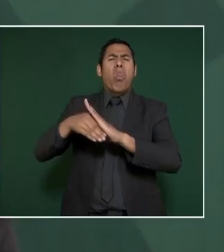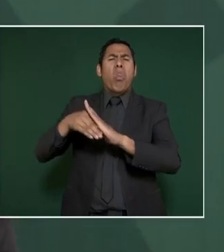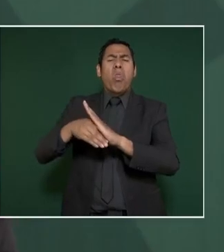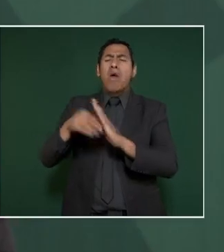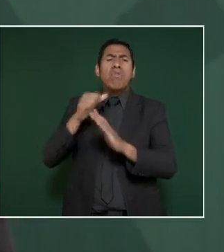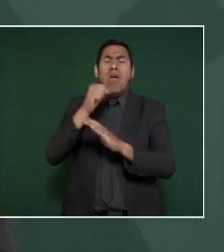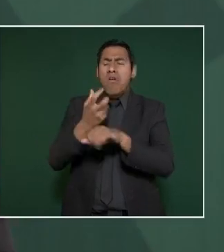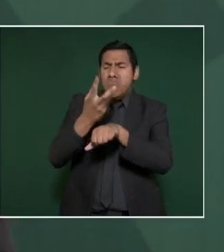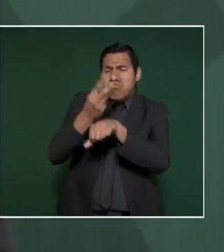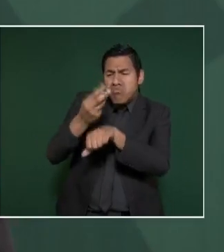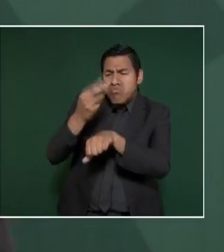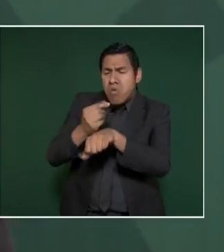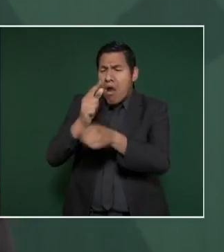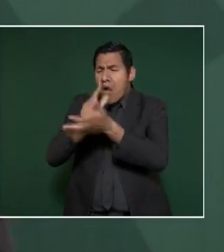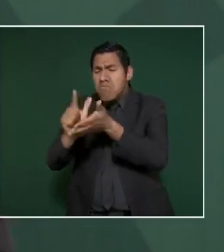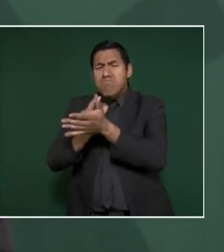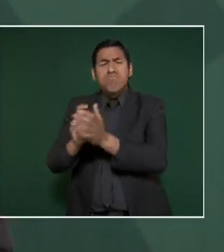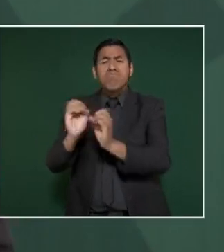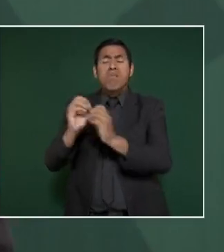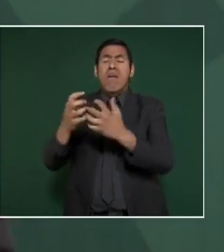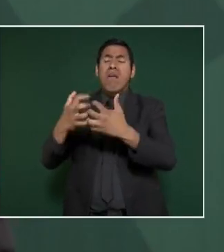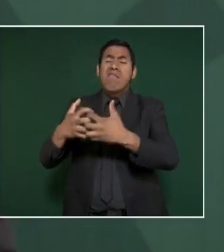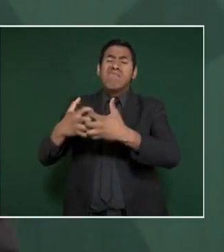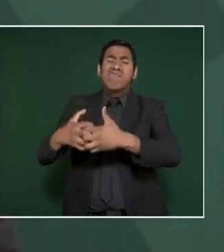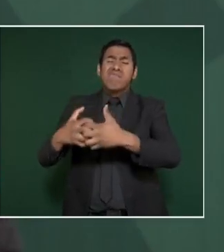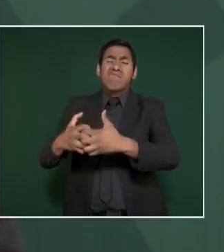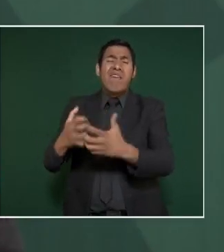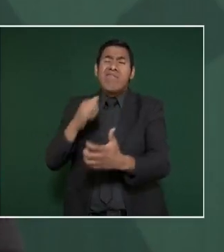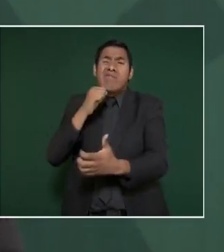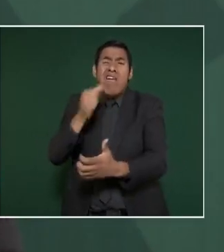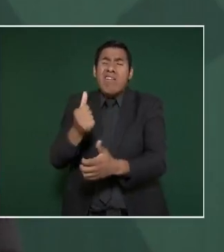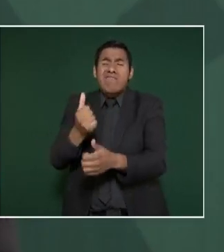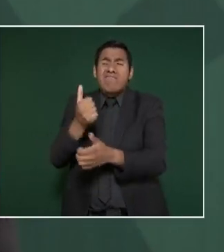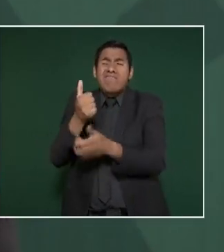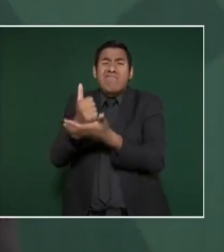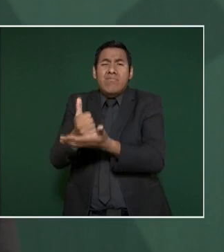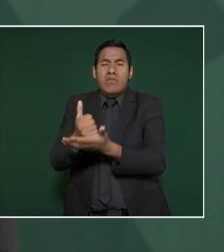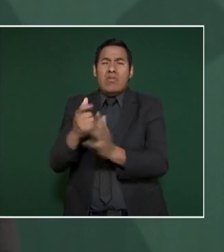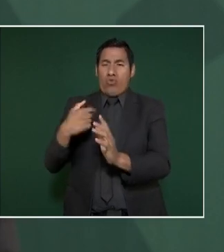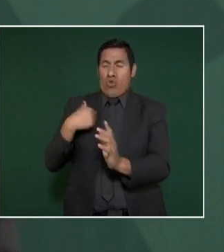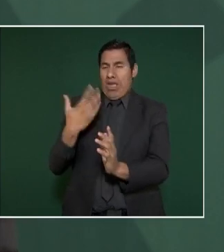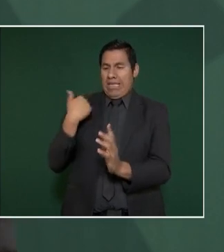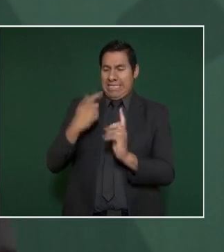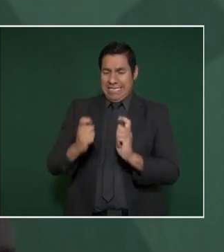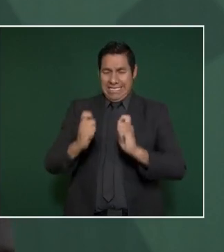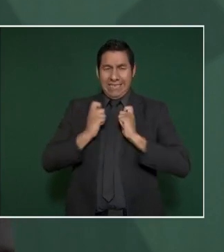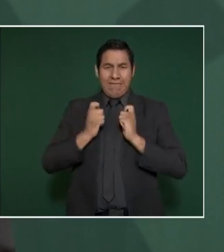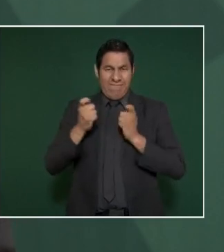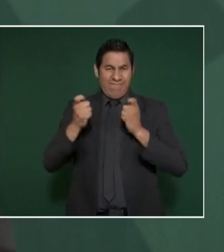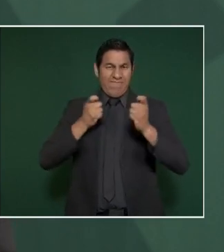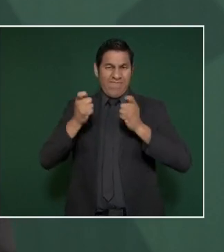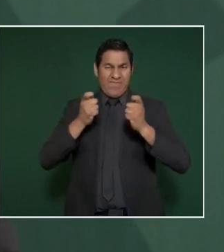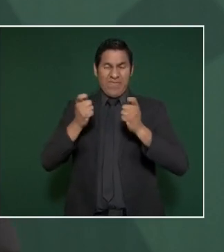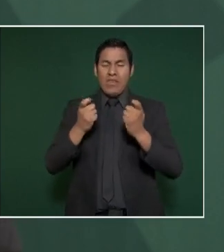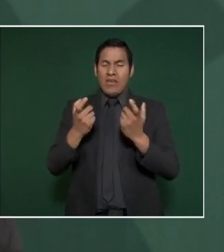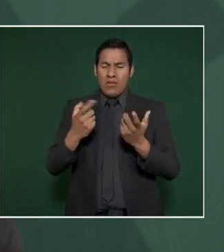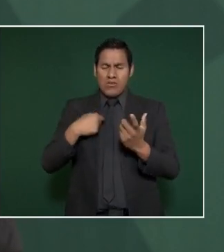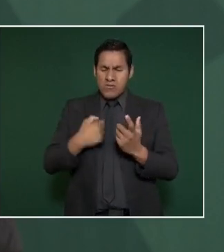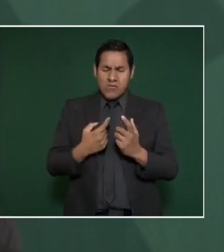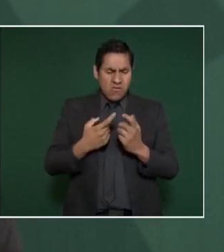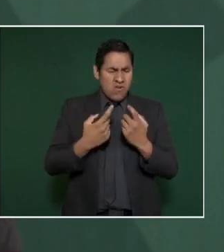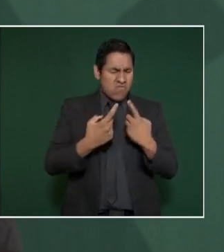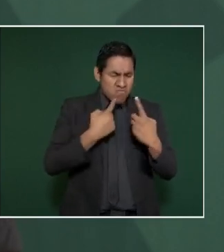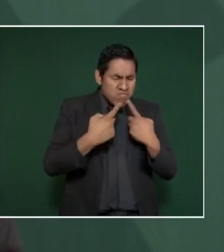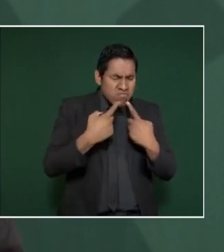dio mantenimiento y realmente no hubo un esfuerzo nosotros desde que entramos arrancamos con el plan eh financiero y el trabajo con